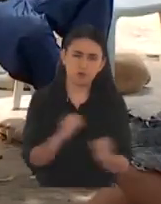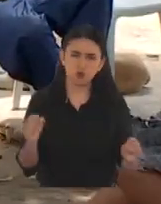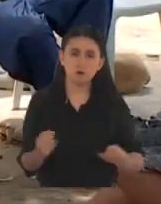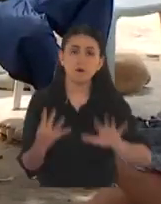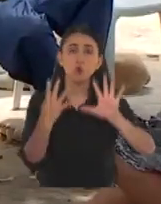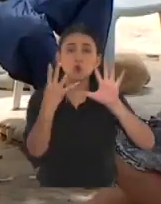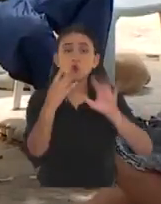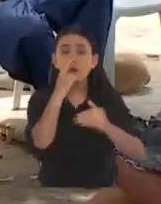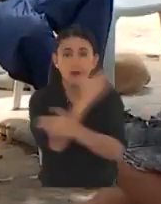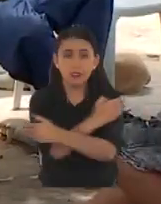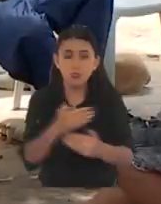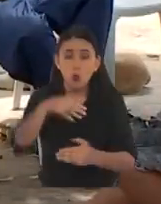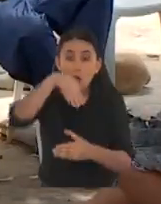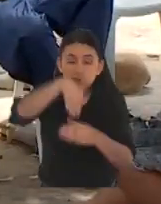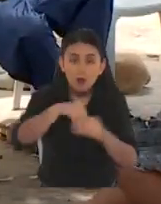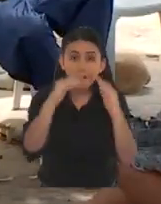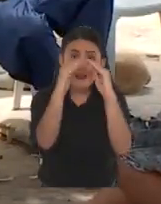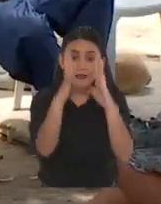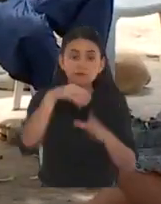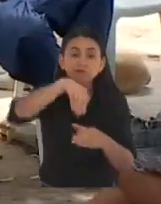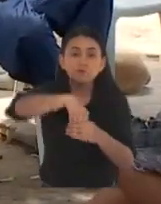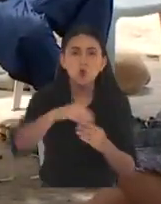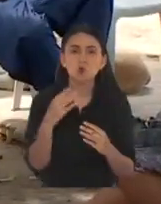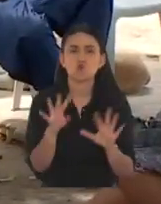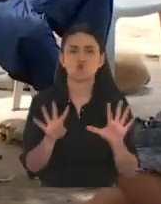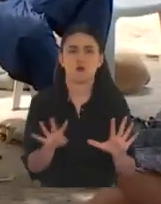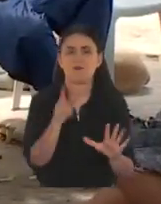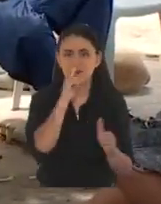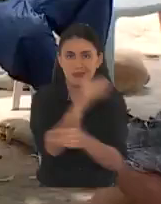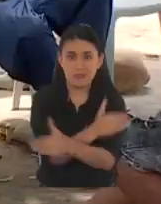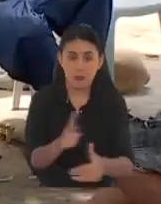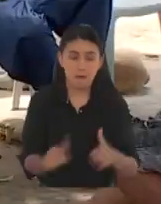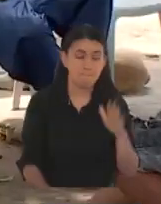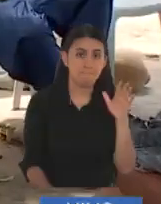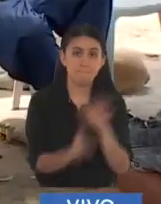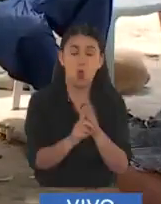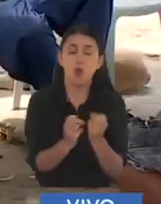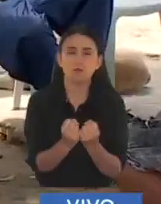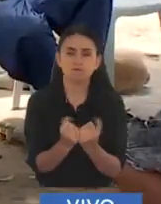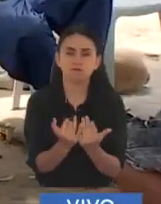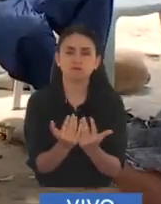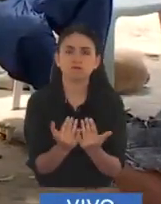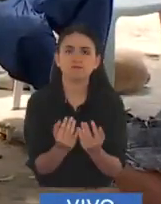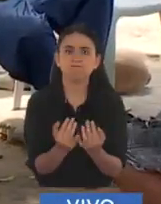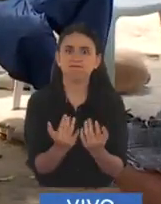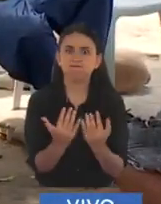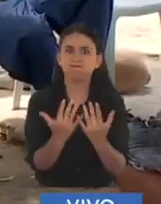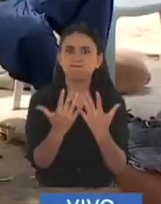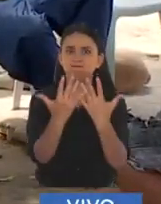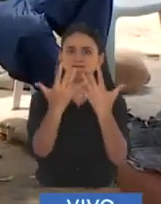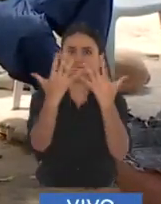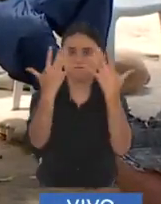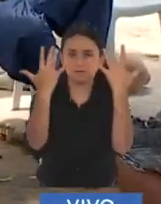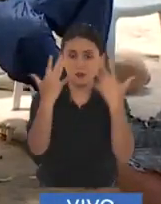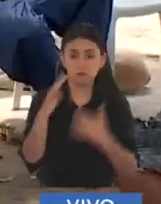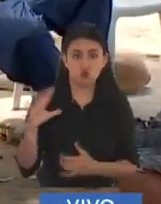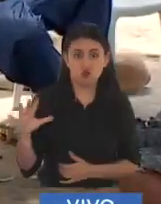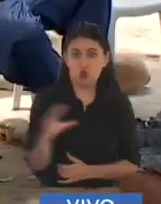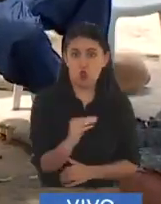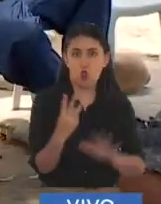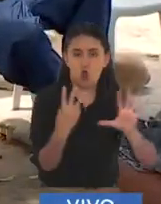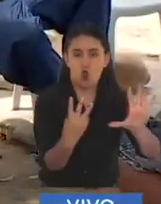se encontraban al interior de esta residencia cuando comenzaron las llamas a producirse al interior de la vivienda. Todos lograron